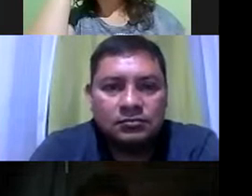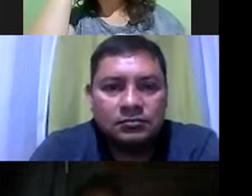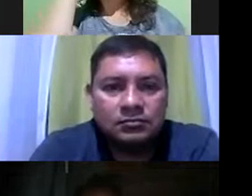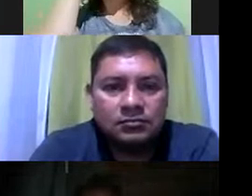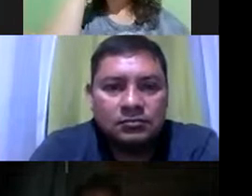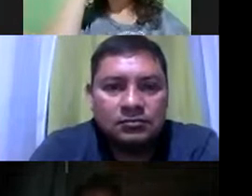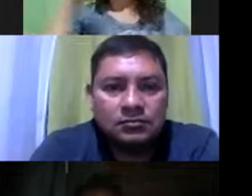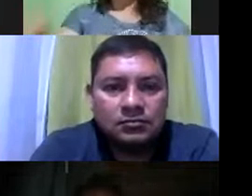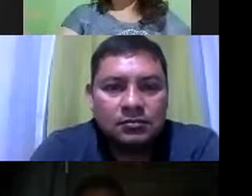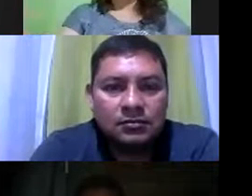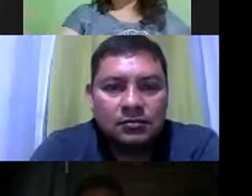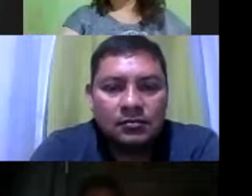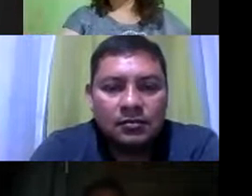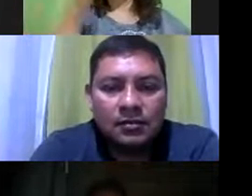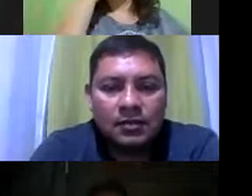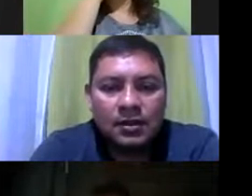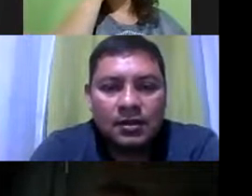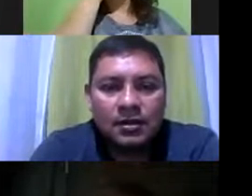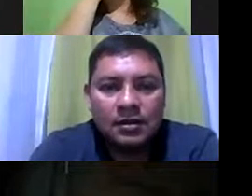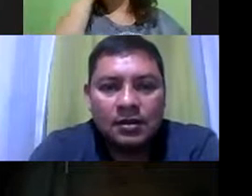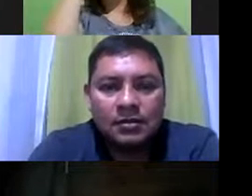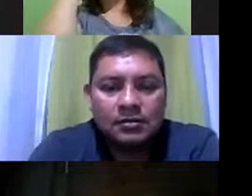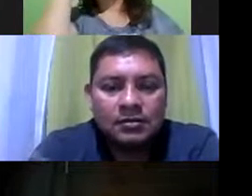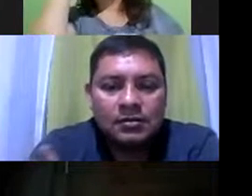Good evening. My name is Carlos.